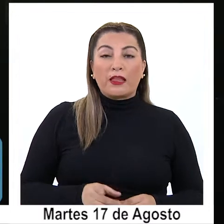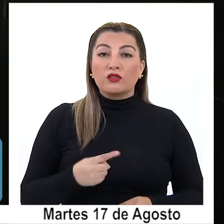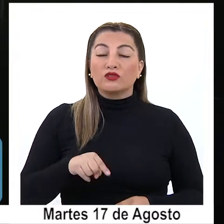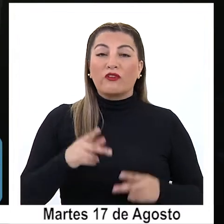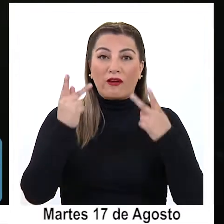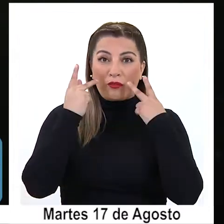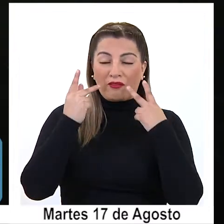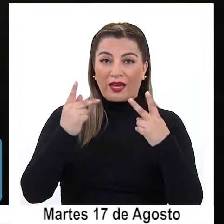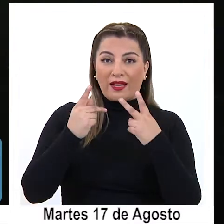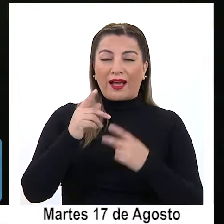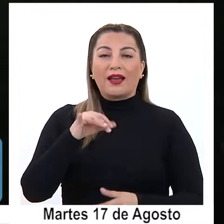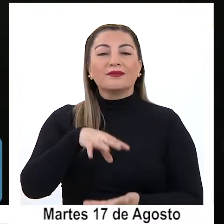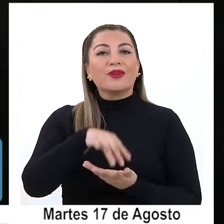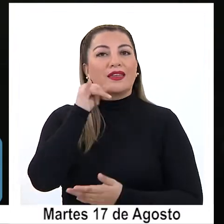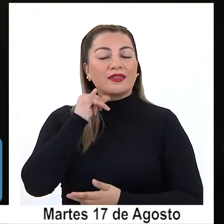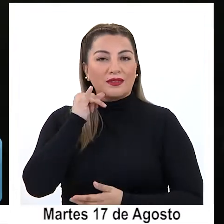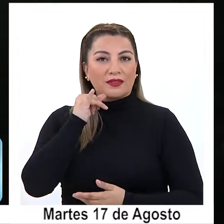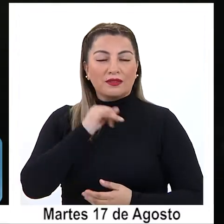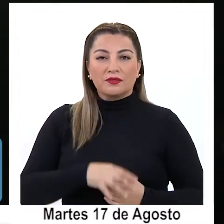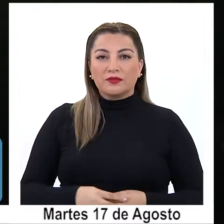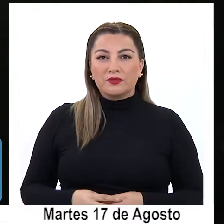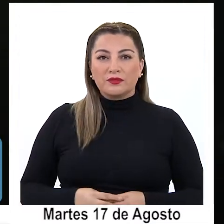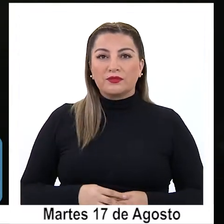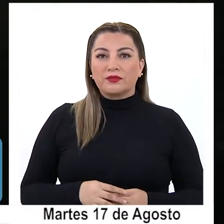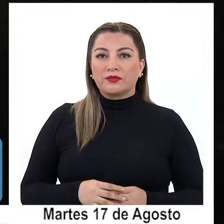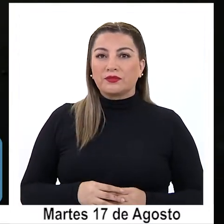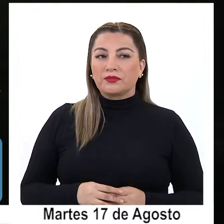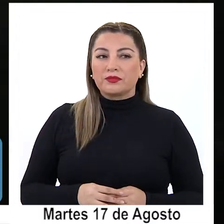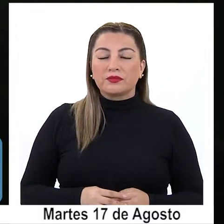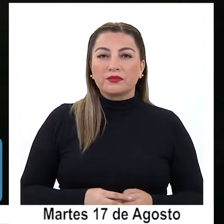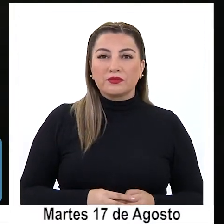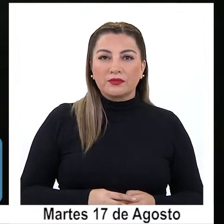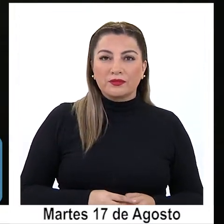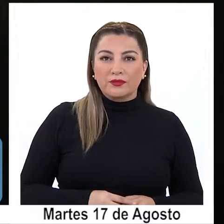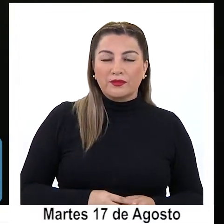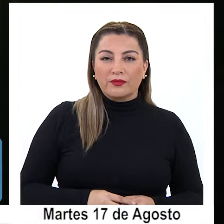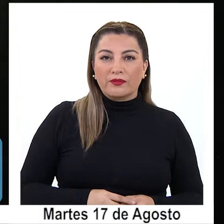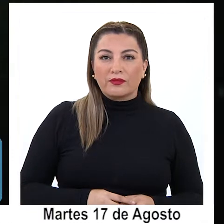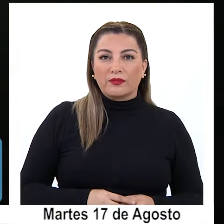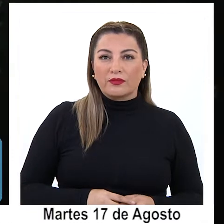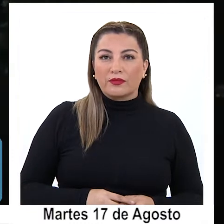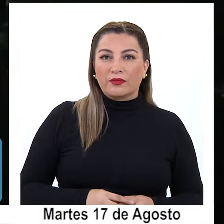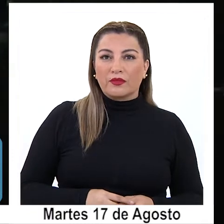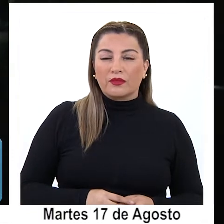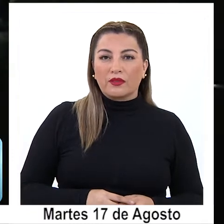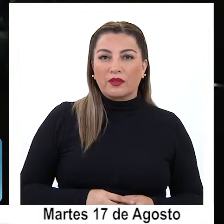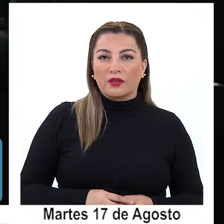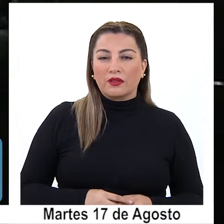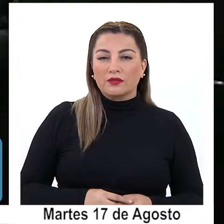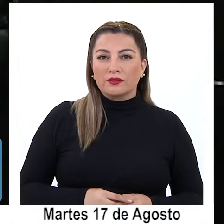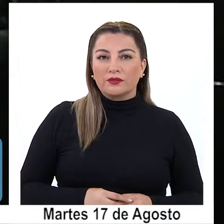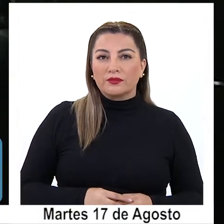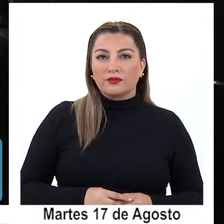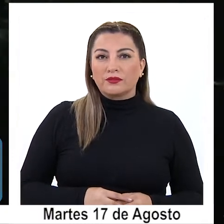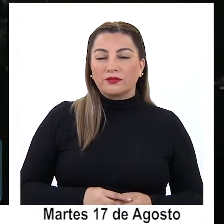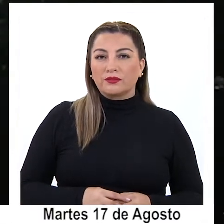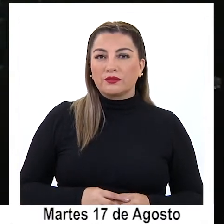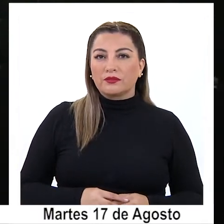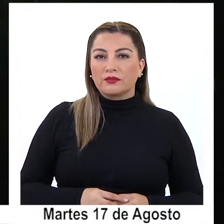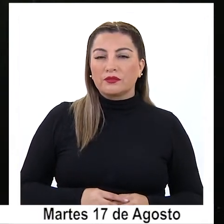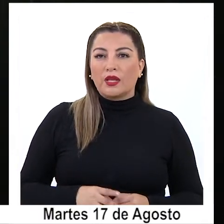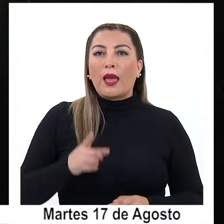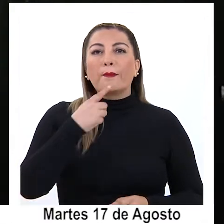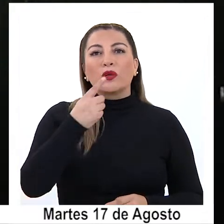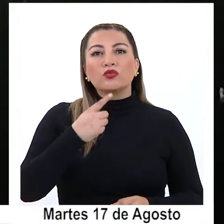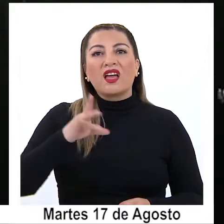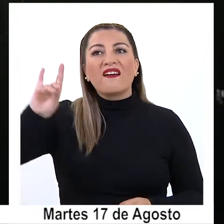Yo tengo que ir a Iquique. Yo llegué aquí a 3 de la mañana. Ningún de ellos quiere llevarnos porque no se va a echar. ¿Cómo cruzaron de